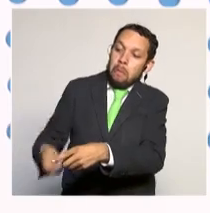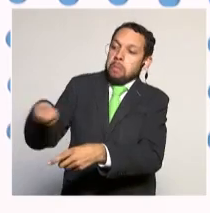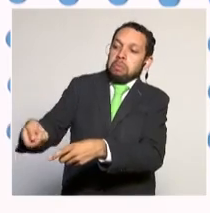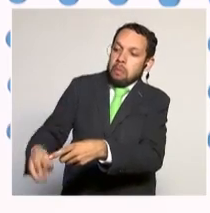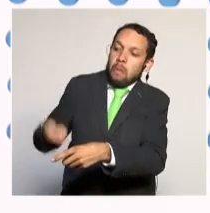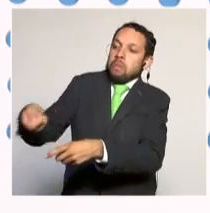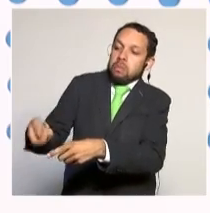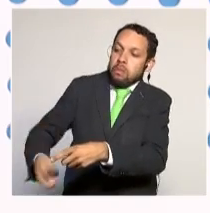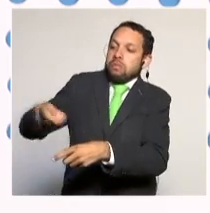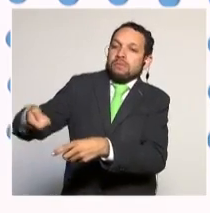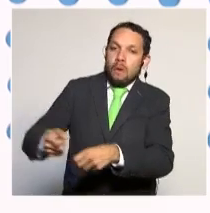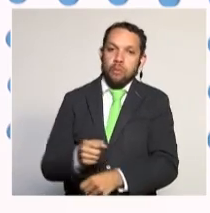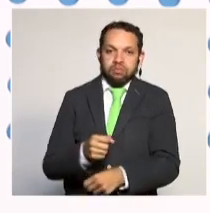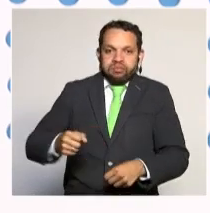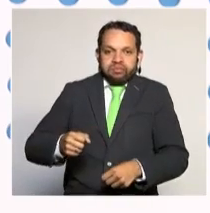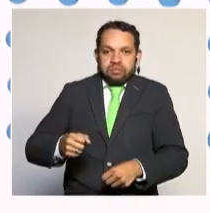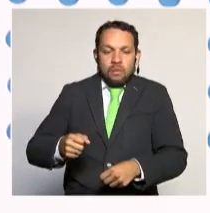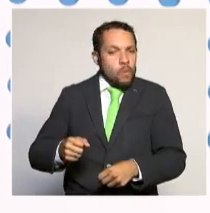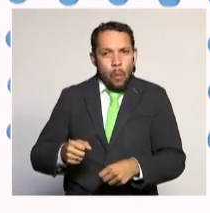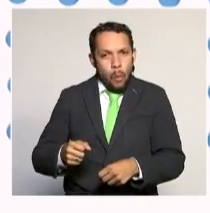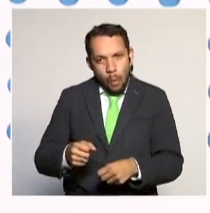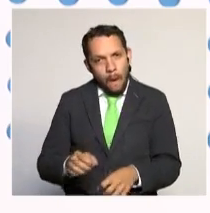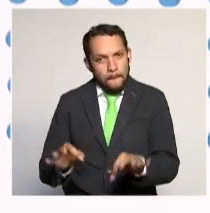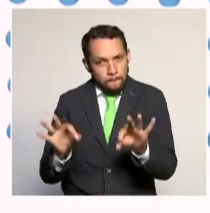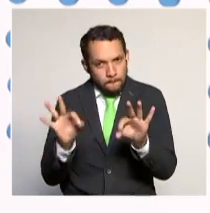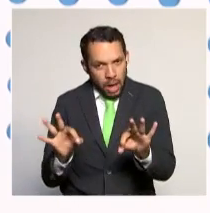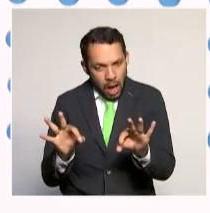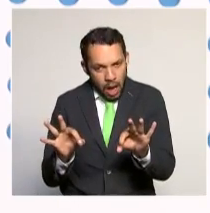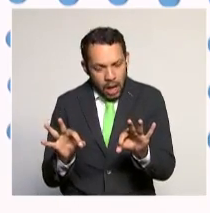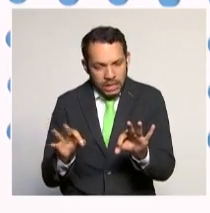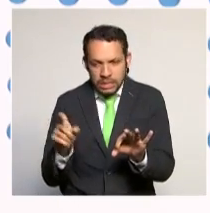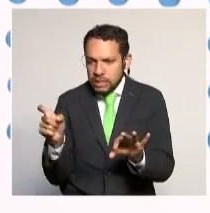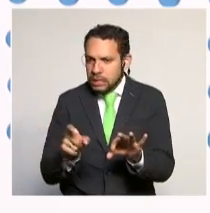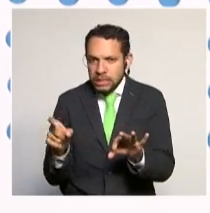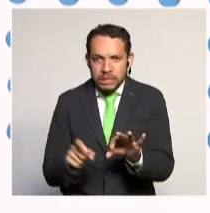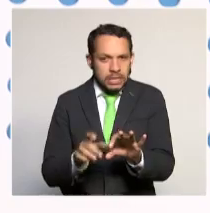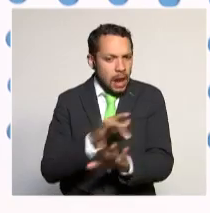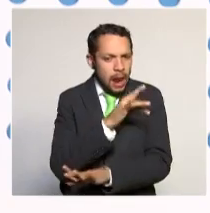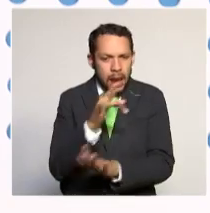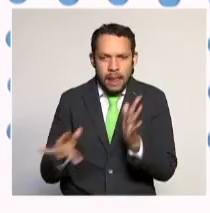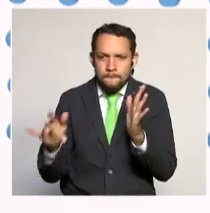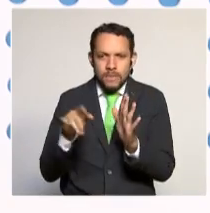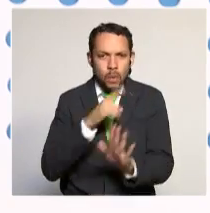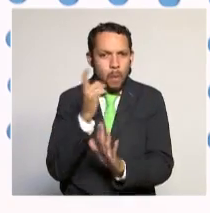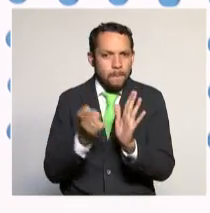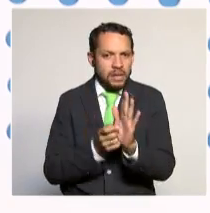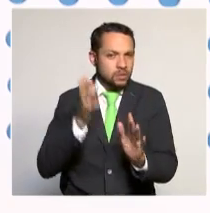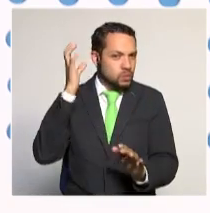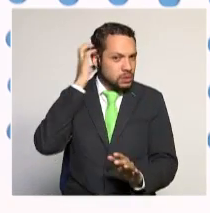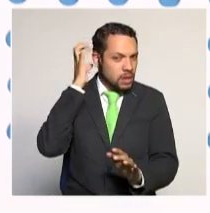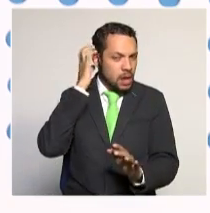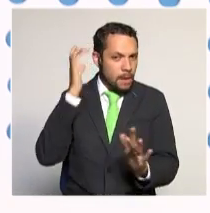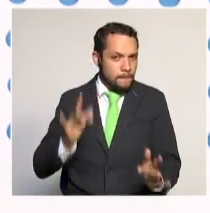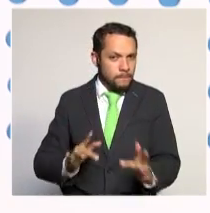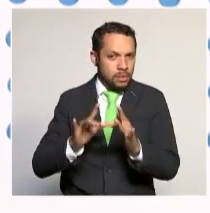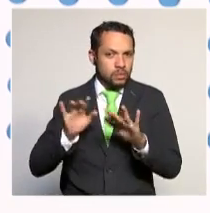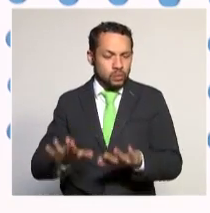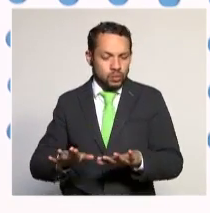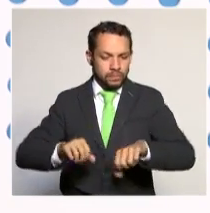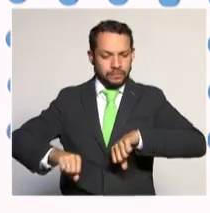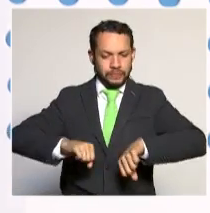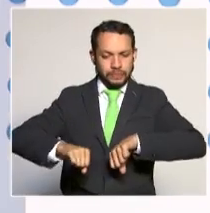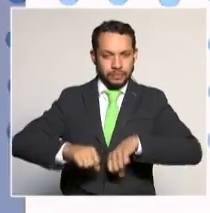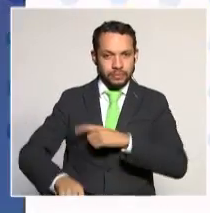darle alimento de calidad para que esos vasos estén permeados y por consecuencia llegue suficientes nutrientes a